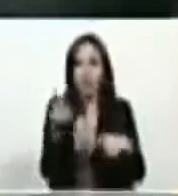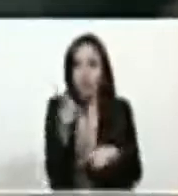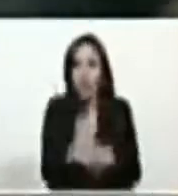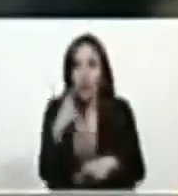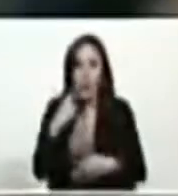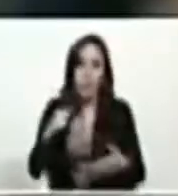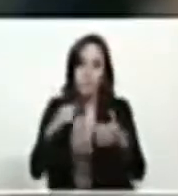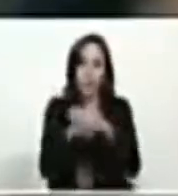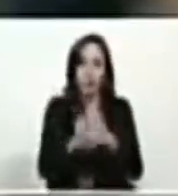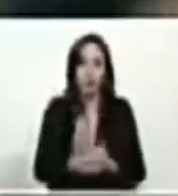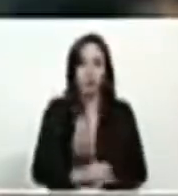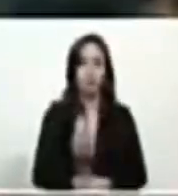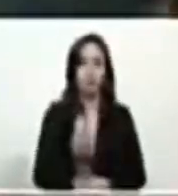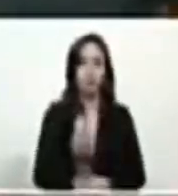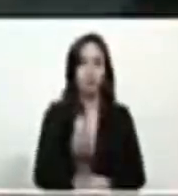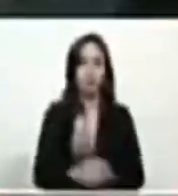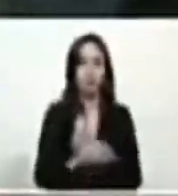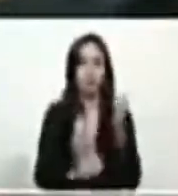nariz los vamos a derrotar.